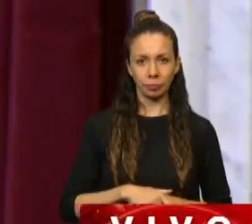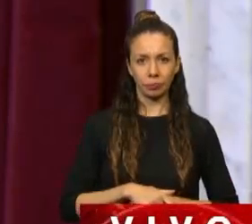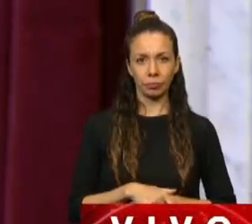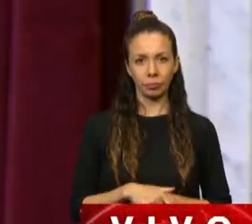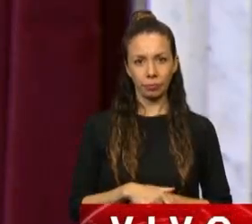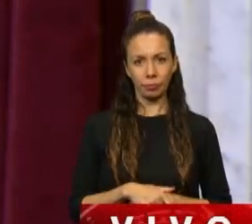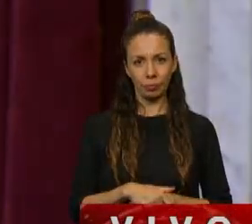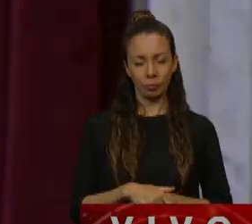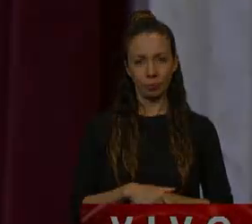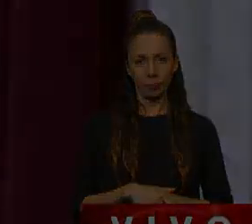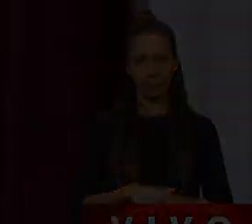diputada